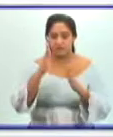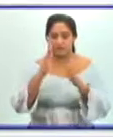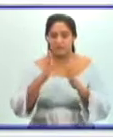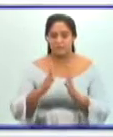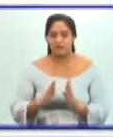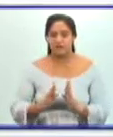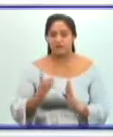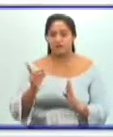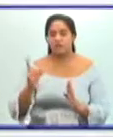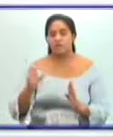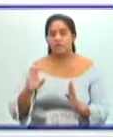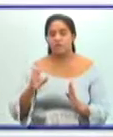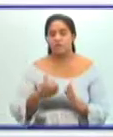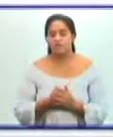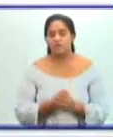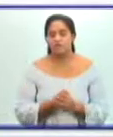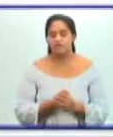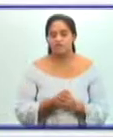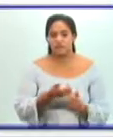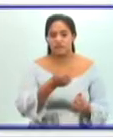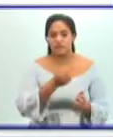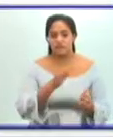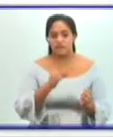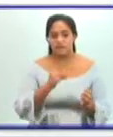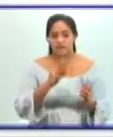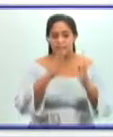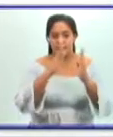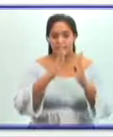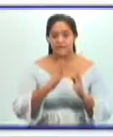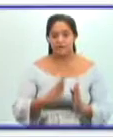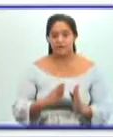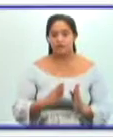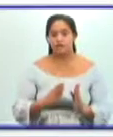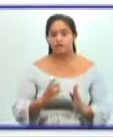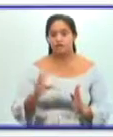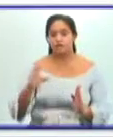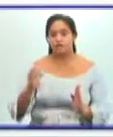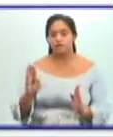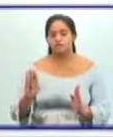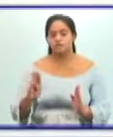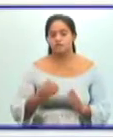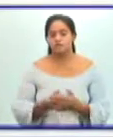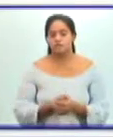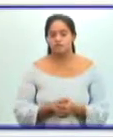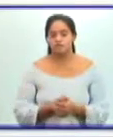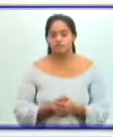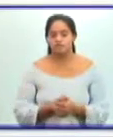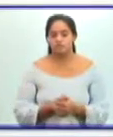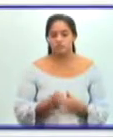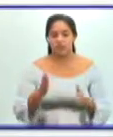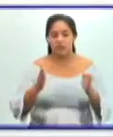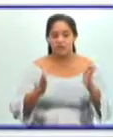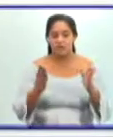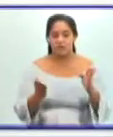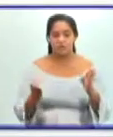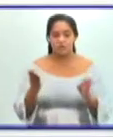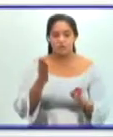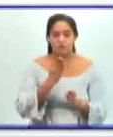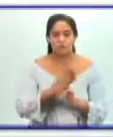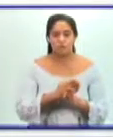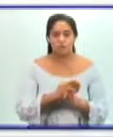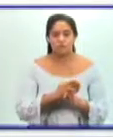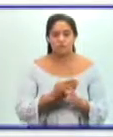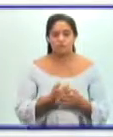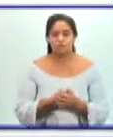lado AD es paralelo al lado CB, por ser lados opuestos del paralelogramo